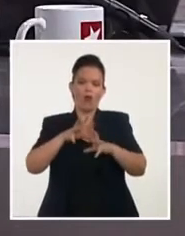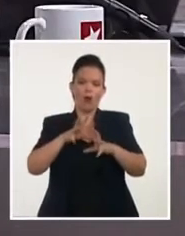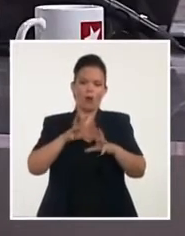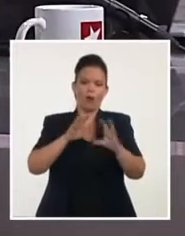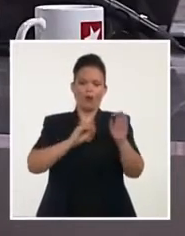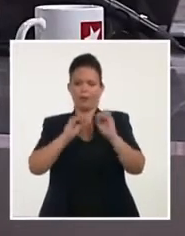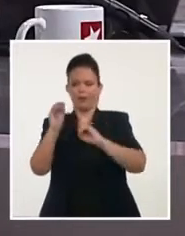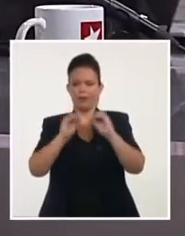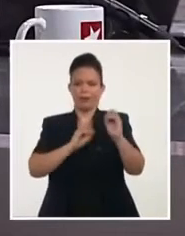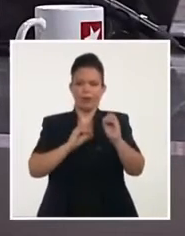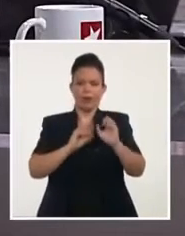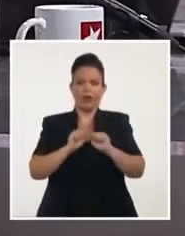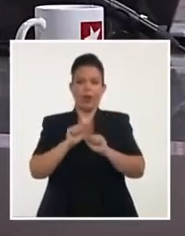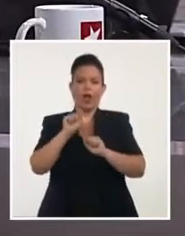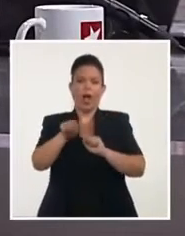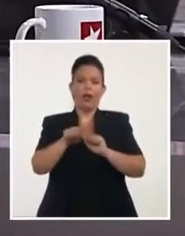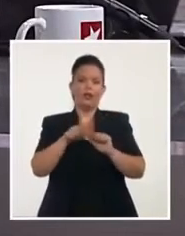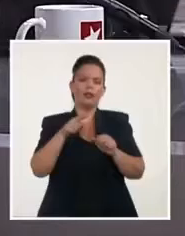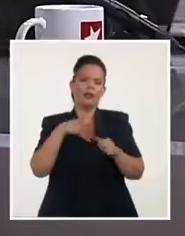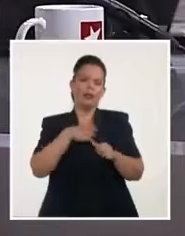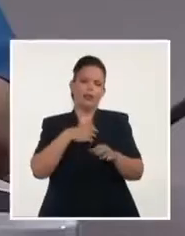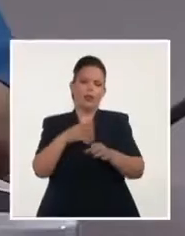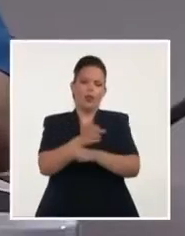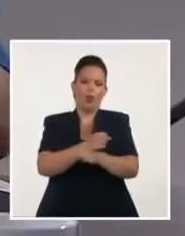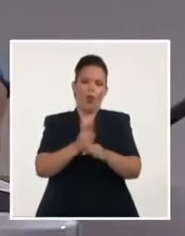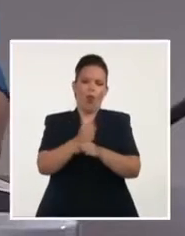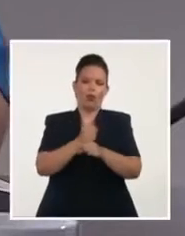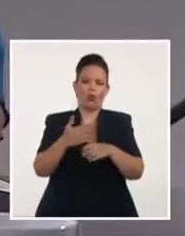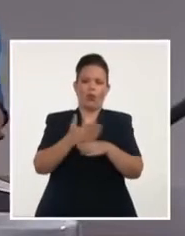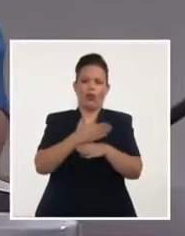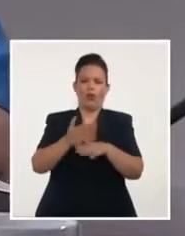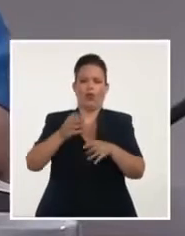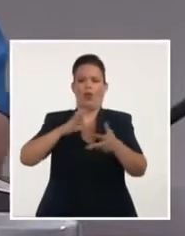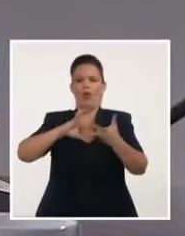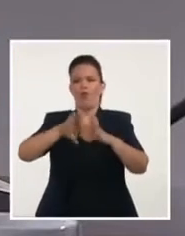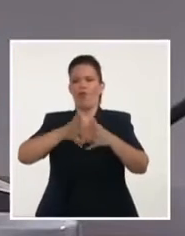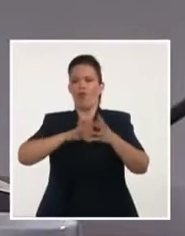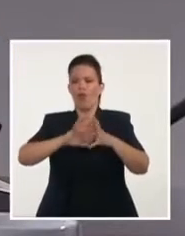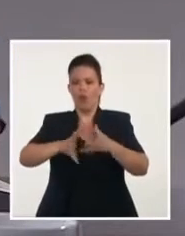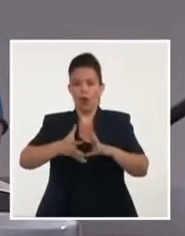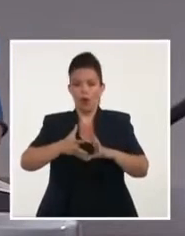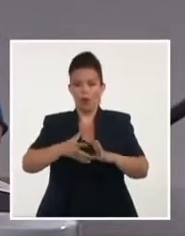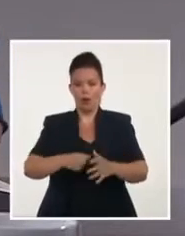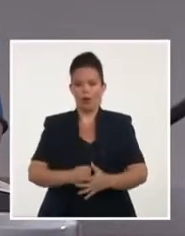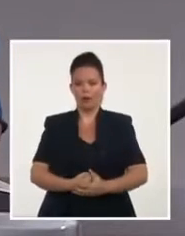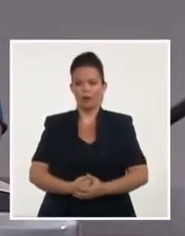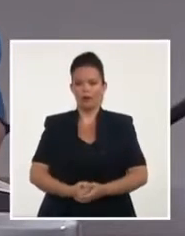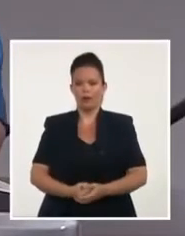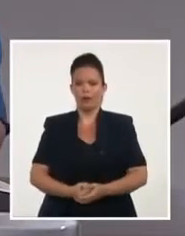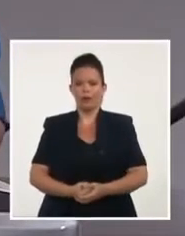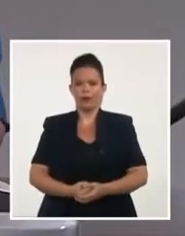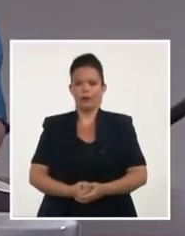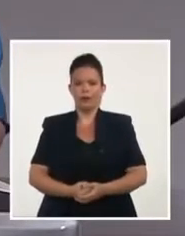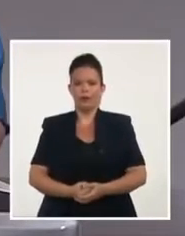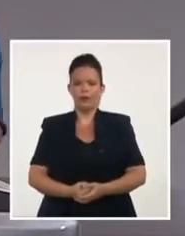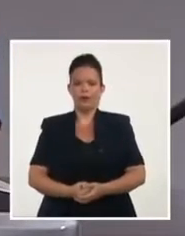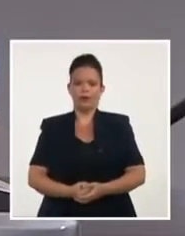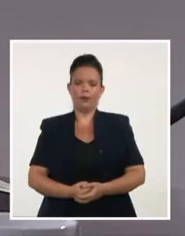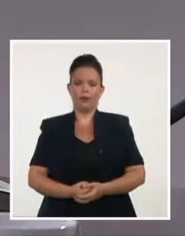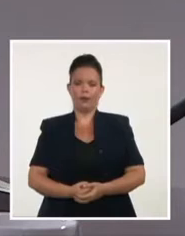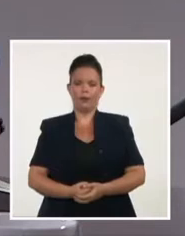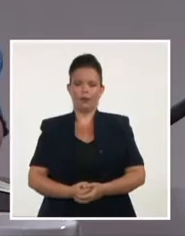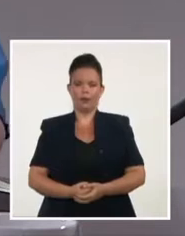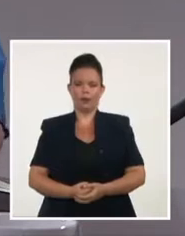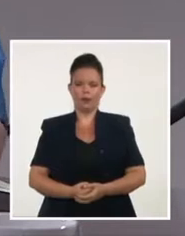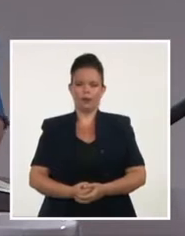utiliza cada vocería, cada elemento, cada actor en correspondencia con roles muy específicos. Los